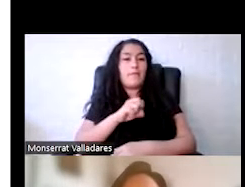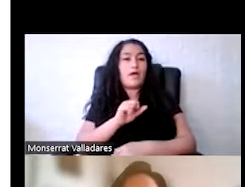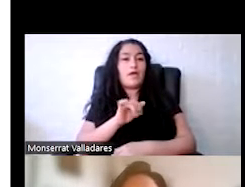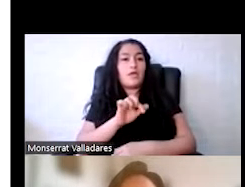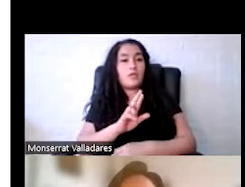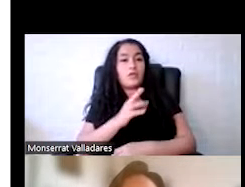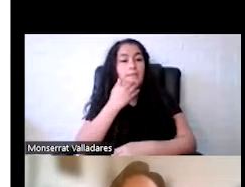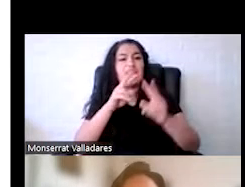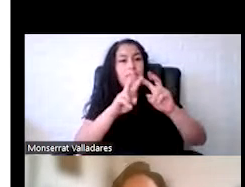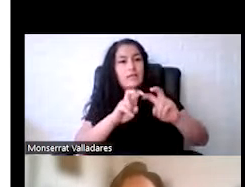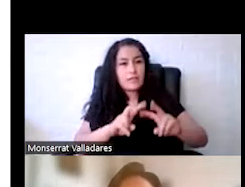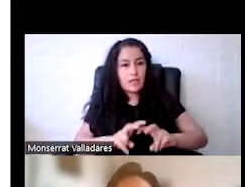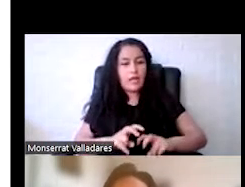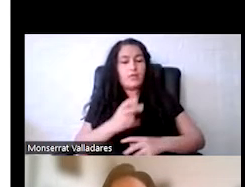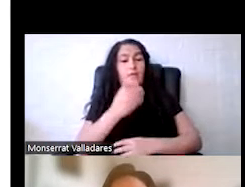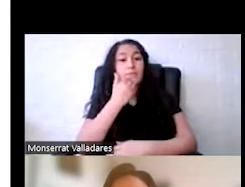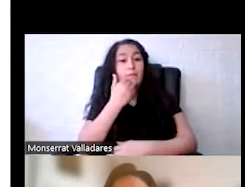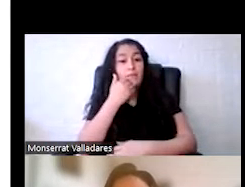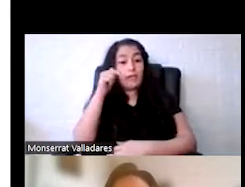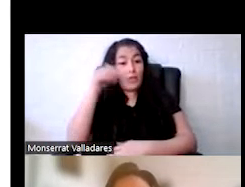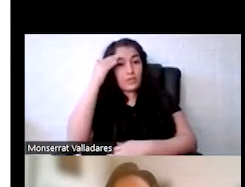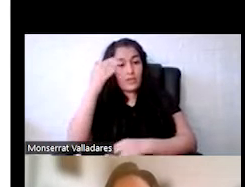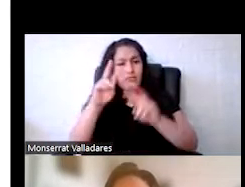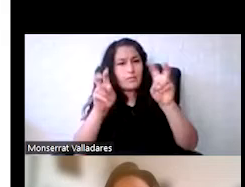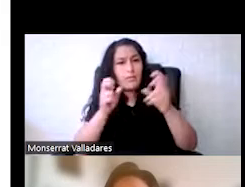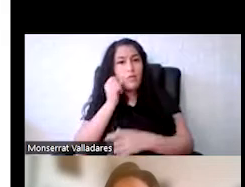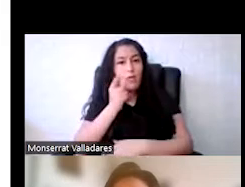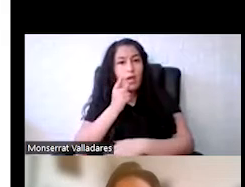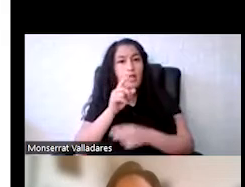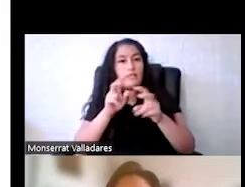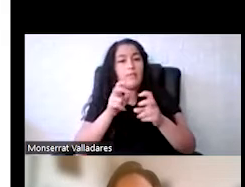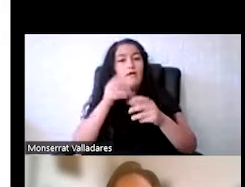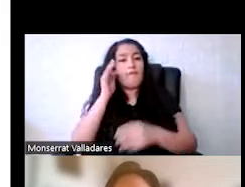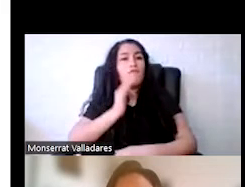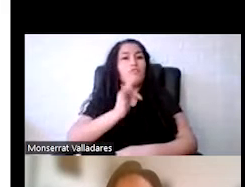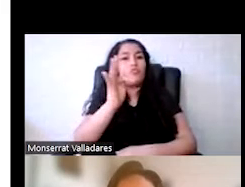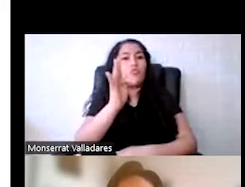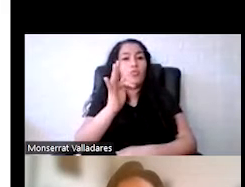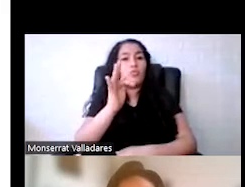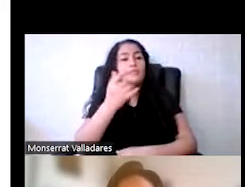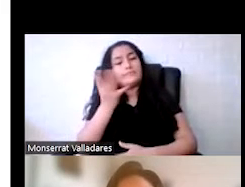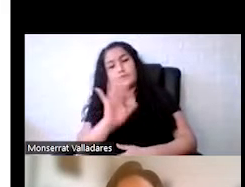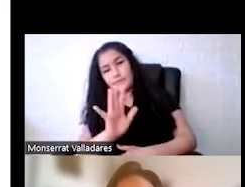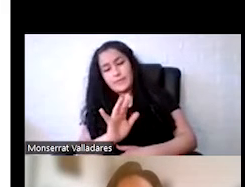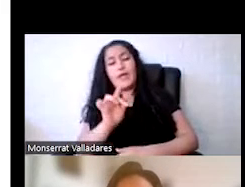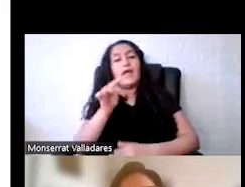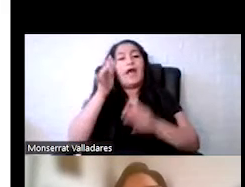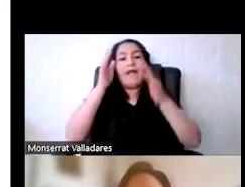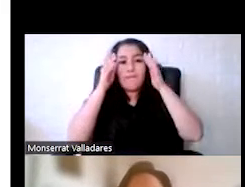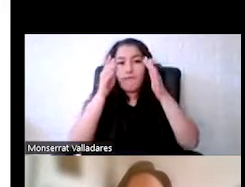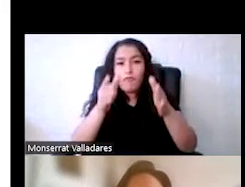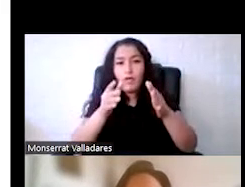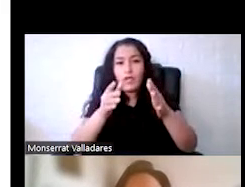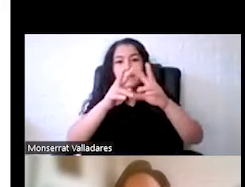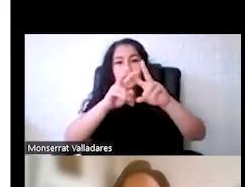su presentación del día de hoy se trata hacia un futuro ecofeminista, o sea, hacia un enfoque ecofeminista en la investigación social,